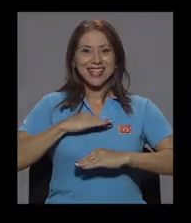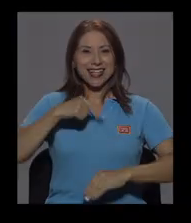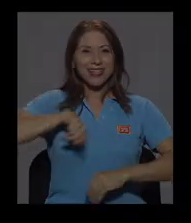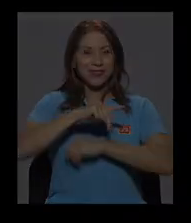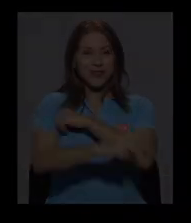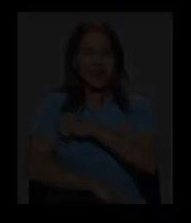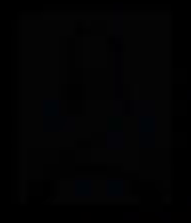país